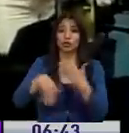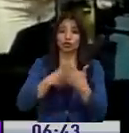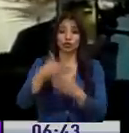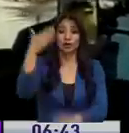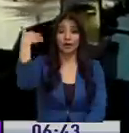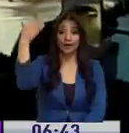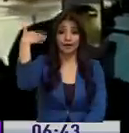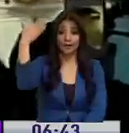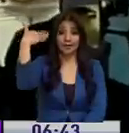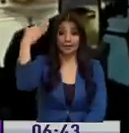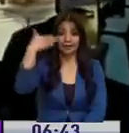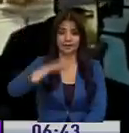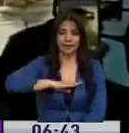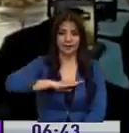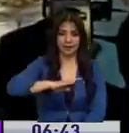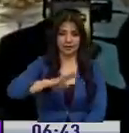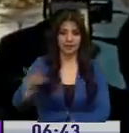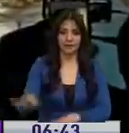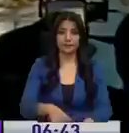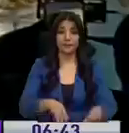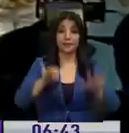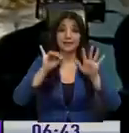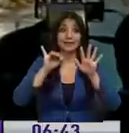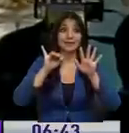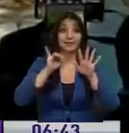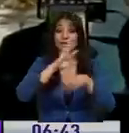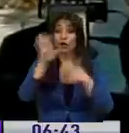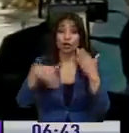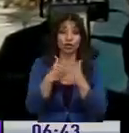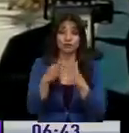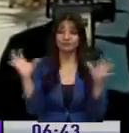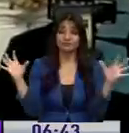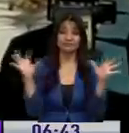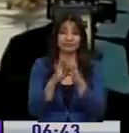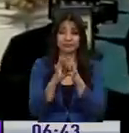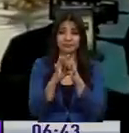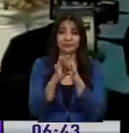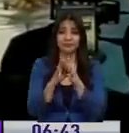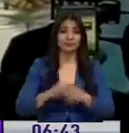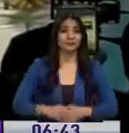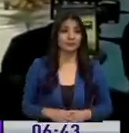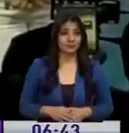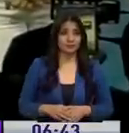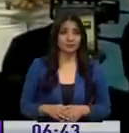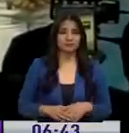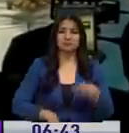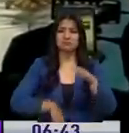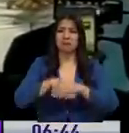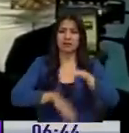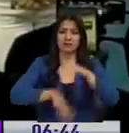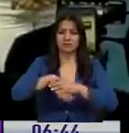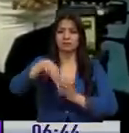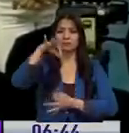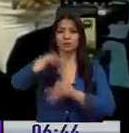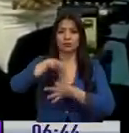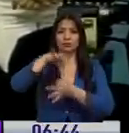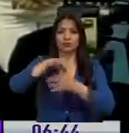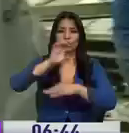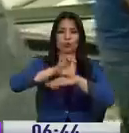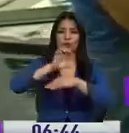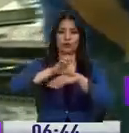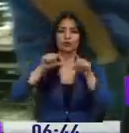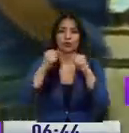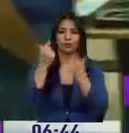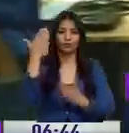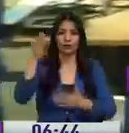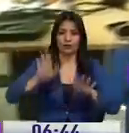alcaldes, las 6 aliados tendrán la máxima votación en el Ecuador.